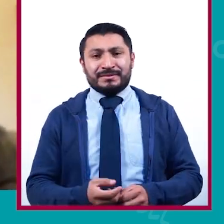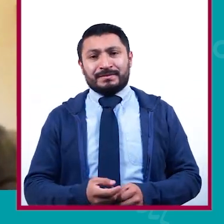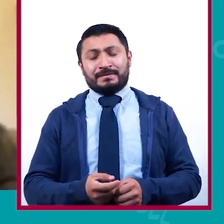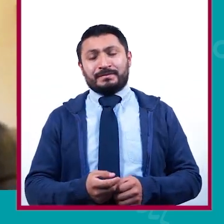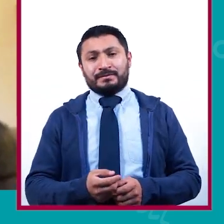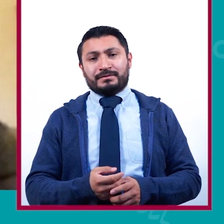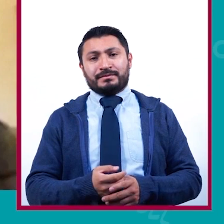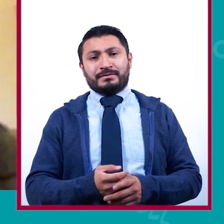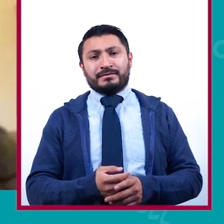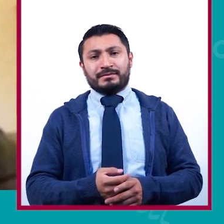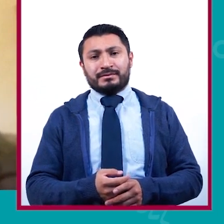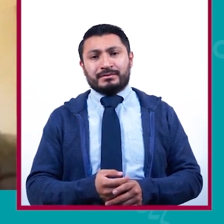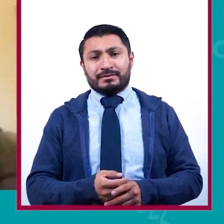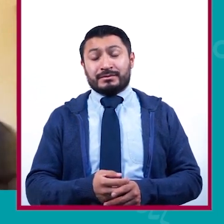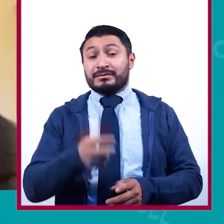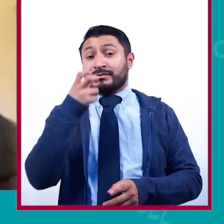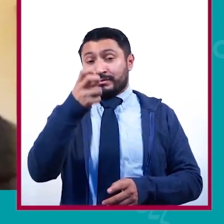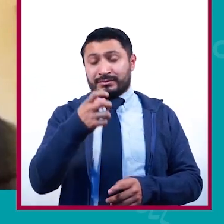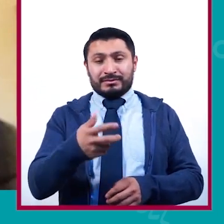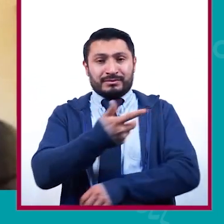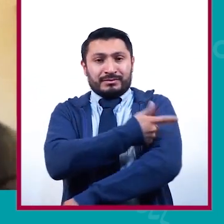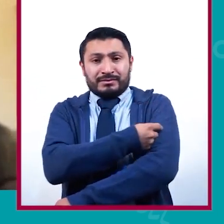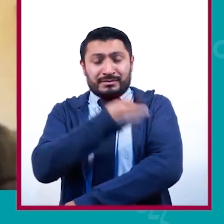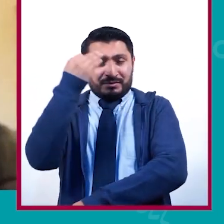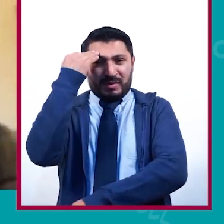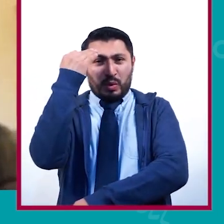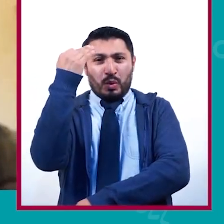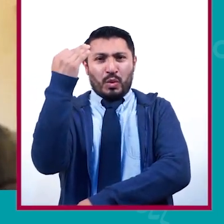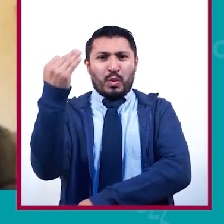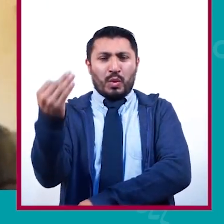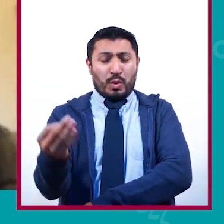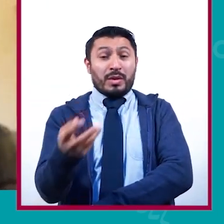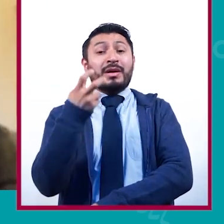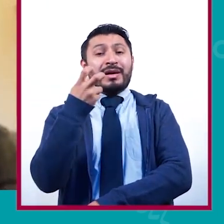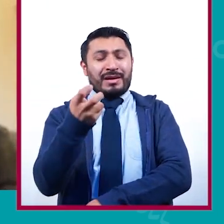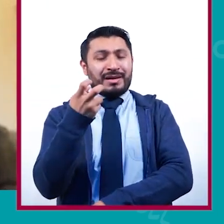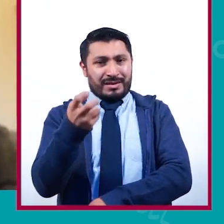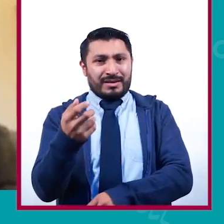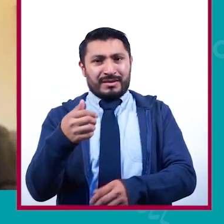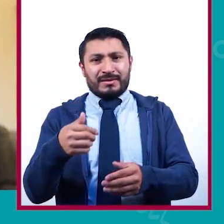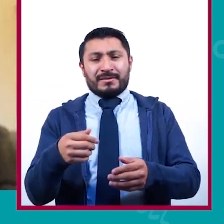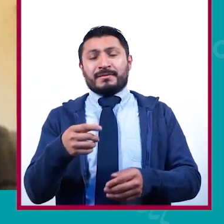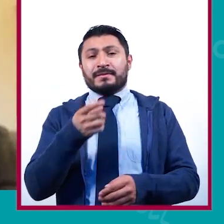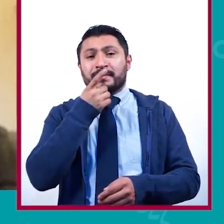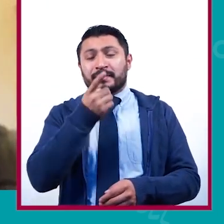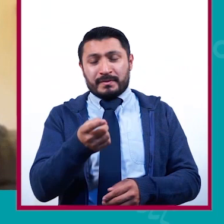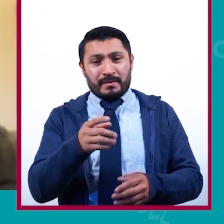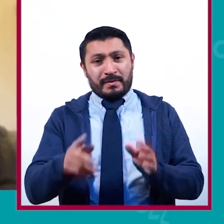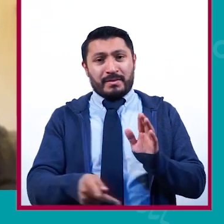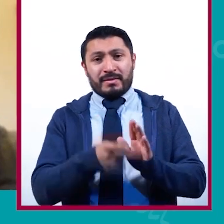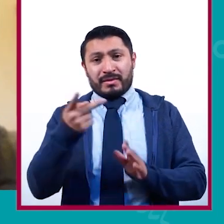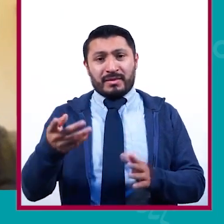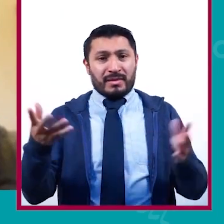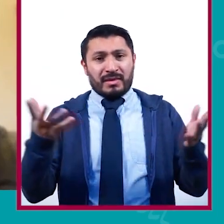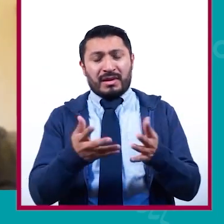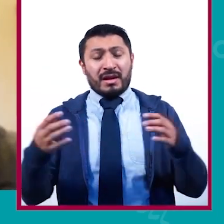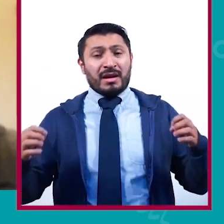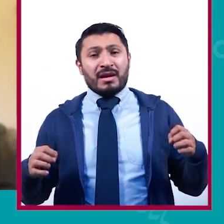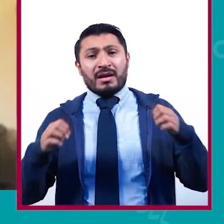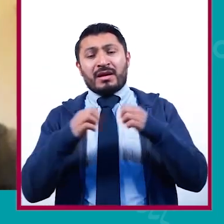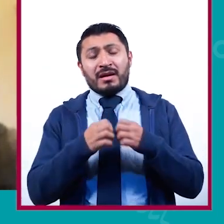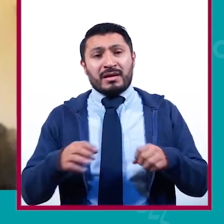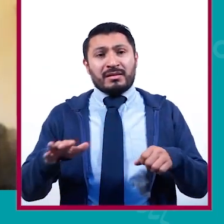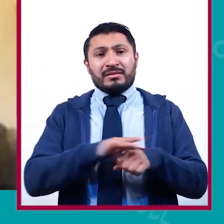población. Estas vacunas tardan más tiempo. Esta, como te menciono nuevamente, se hizo de emergencia, dadas